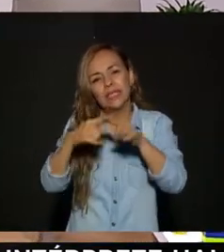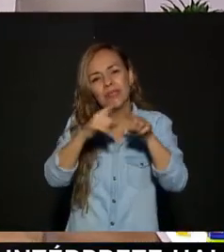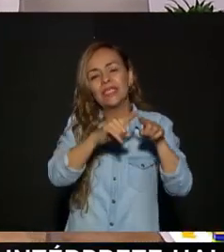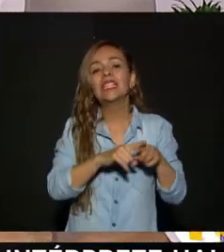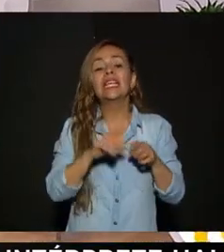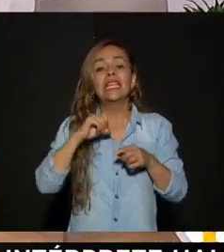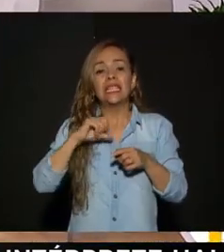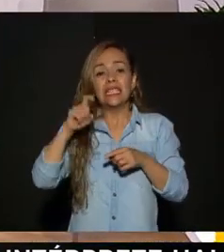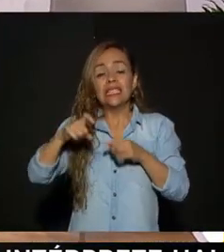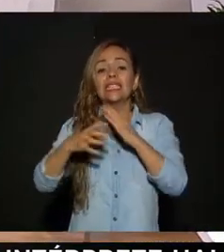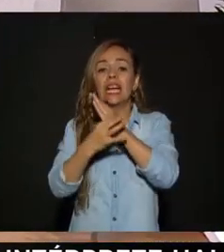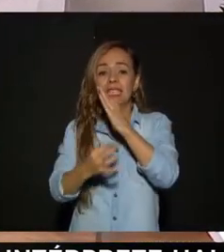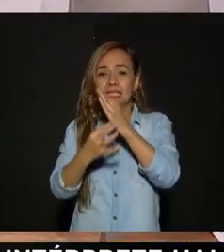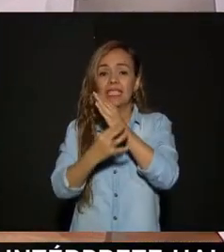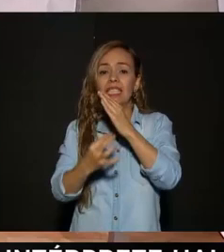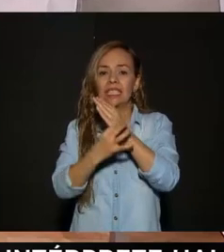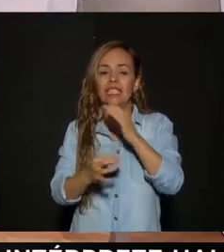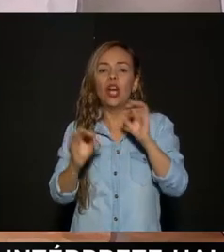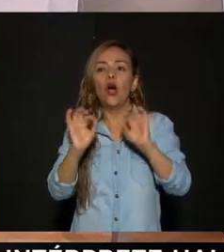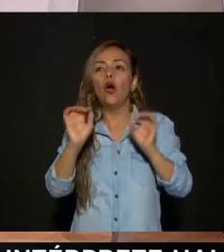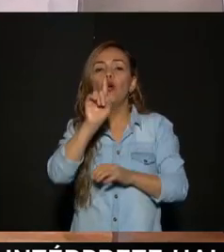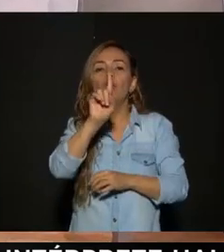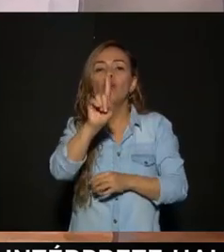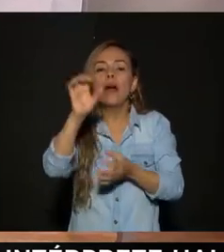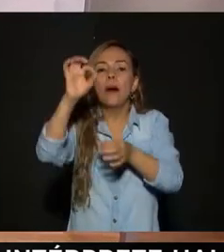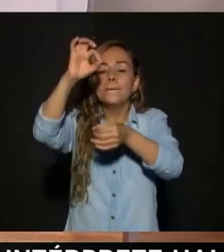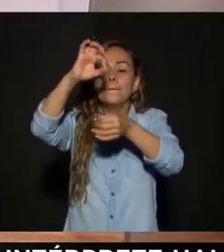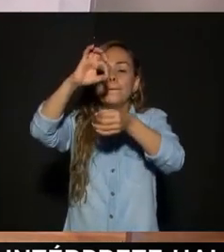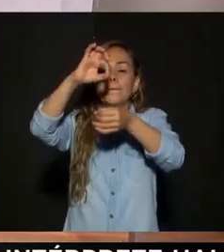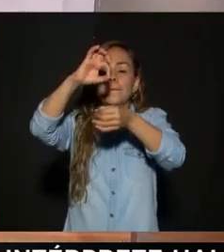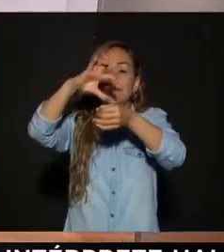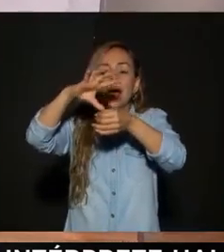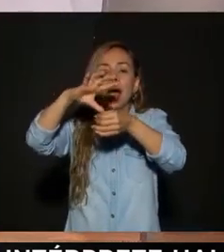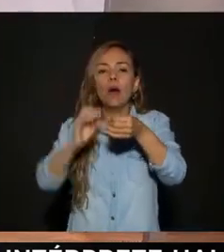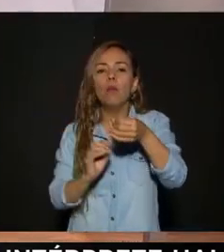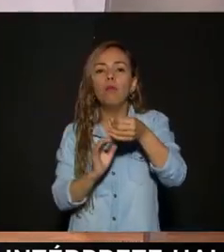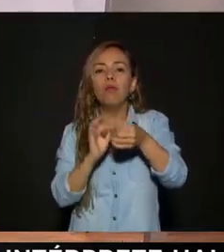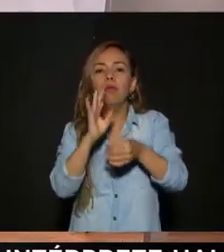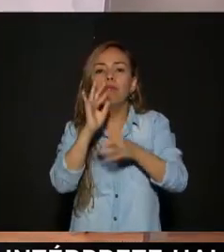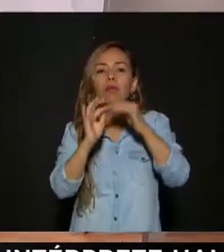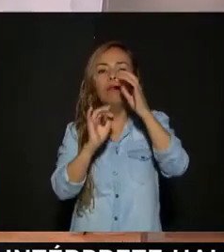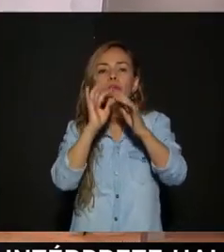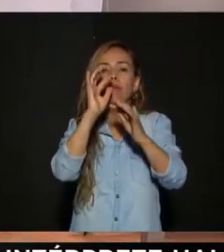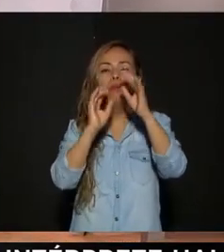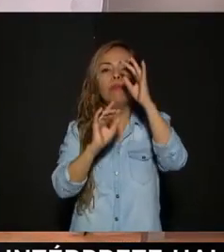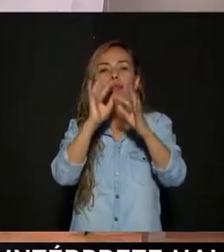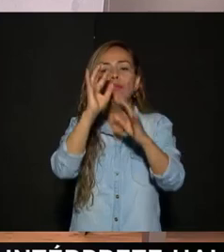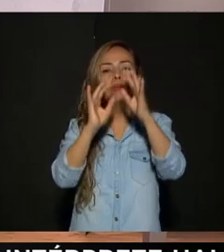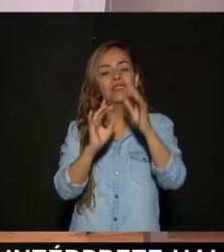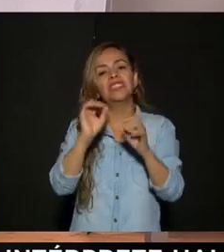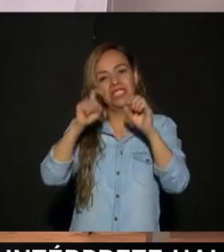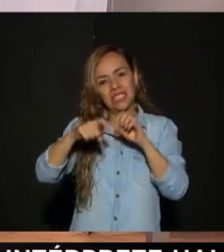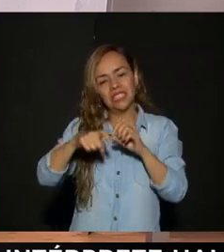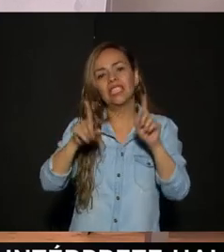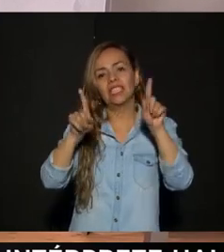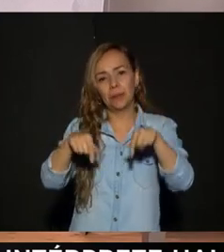ya eso sería todo. Ay, la alguna pastillita efervescente que tengamos en la casa, en nuestros botiquines, y ya eso sería todo